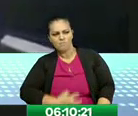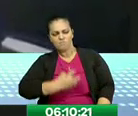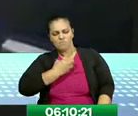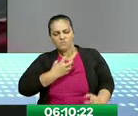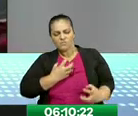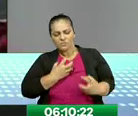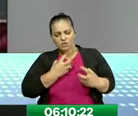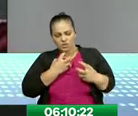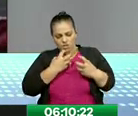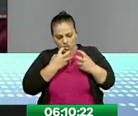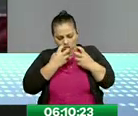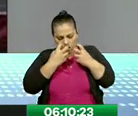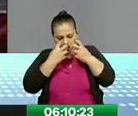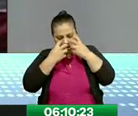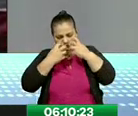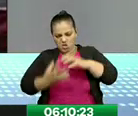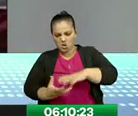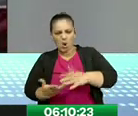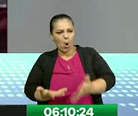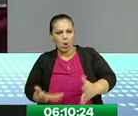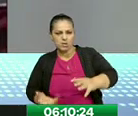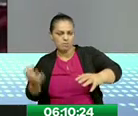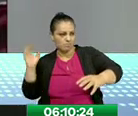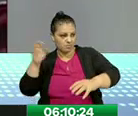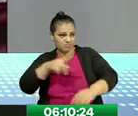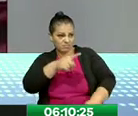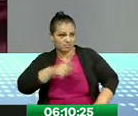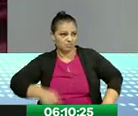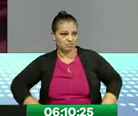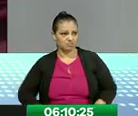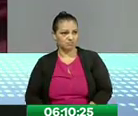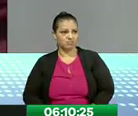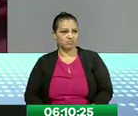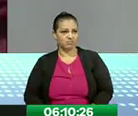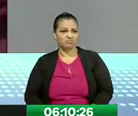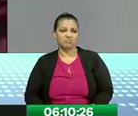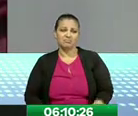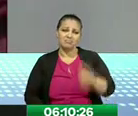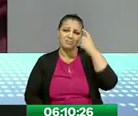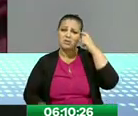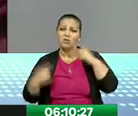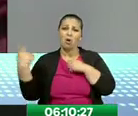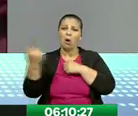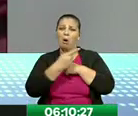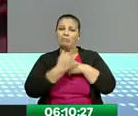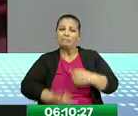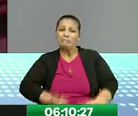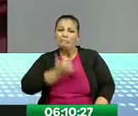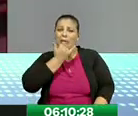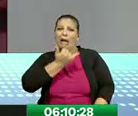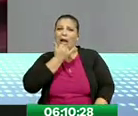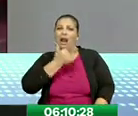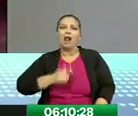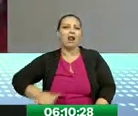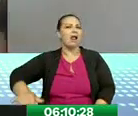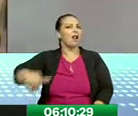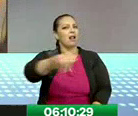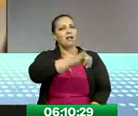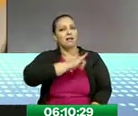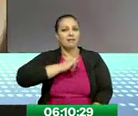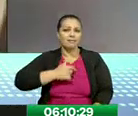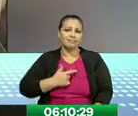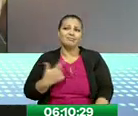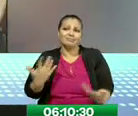tirado algo a alguien? Porque somos seres humanos, somos de carne y hueso. No, sí, todos cometemos claro, errores en esta claro. vida, ¿no? Y el